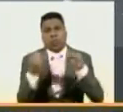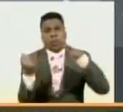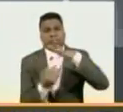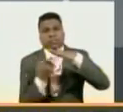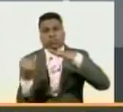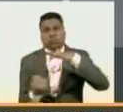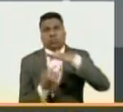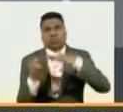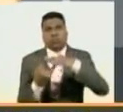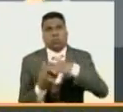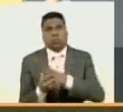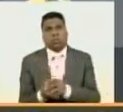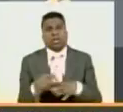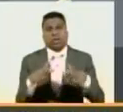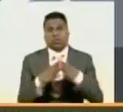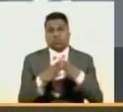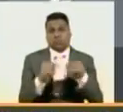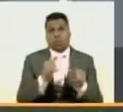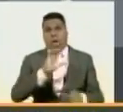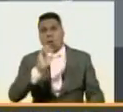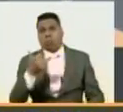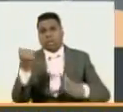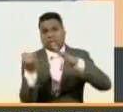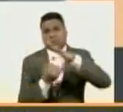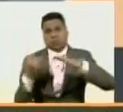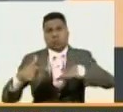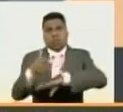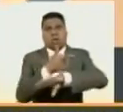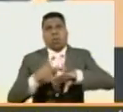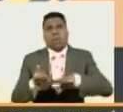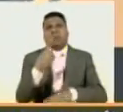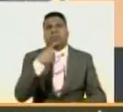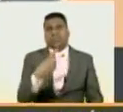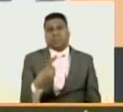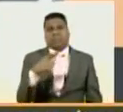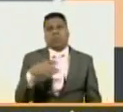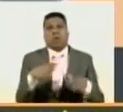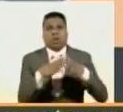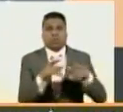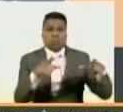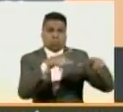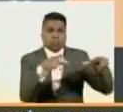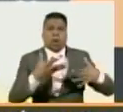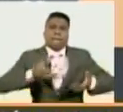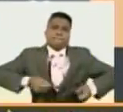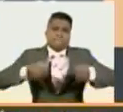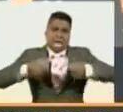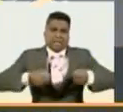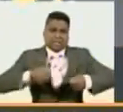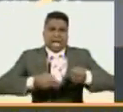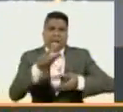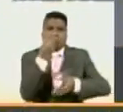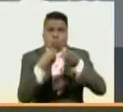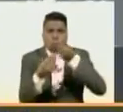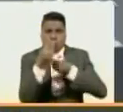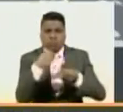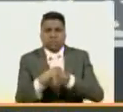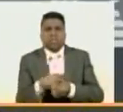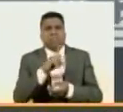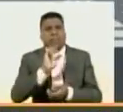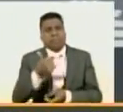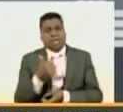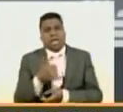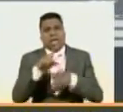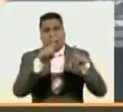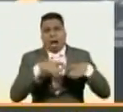son todas ellas instituciones del Estado. Nos referimos al Centro de Acopio de Mercal, a la Agencia de Agropatria